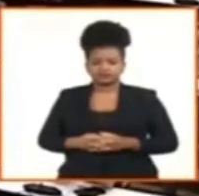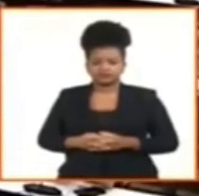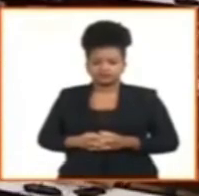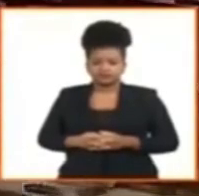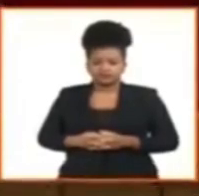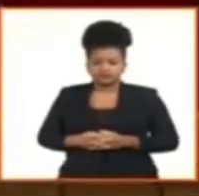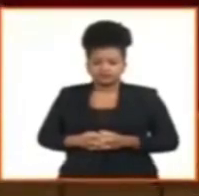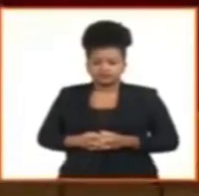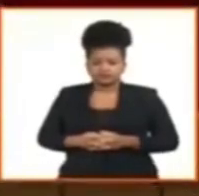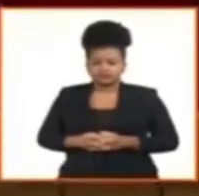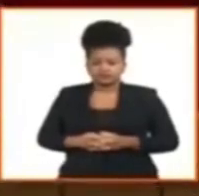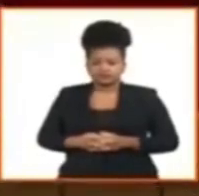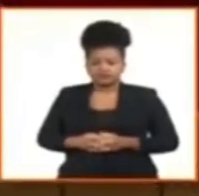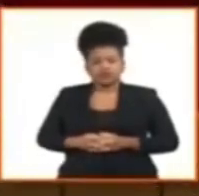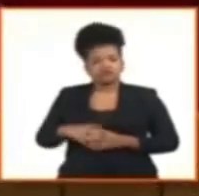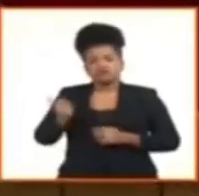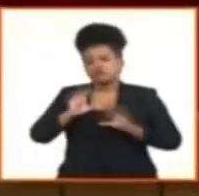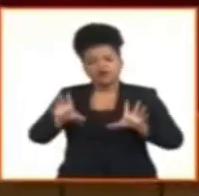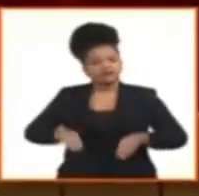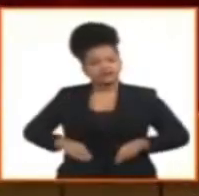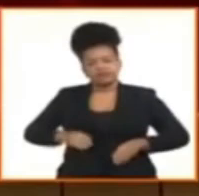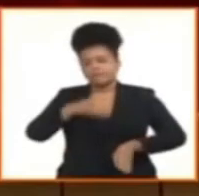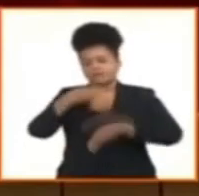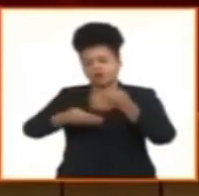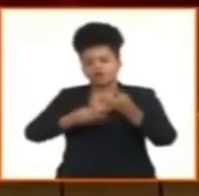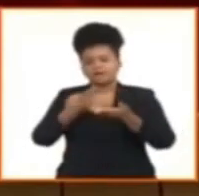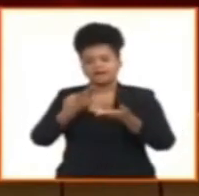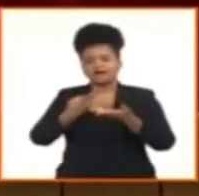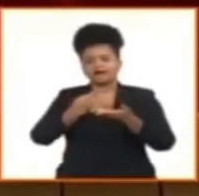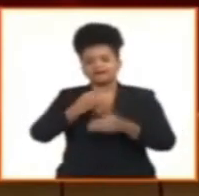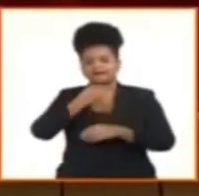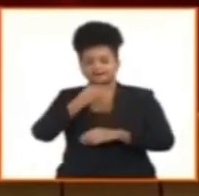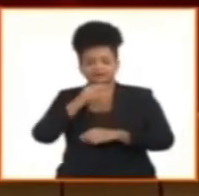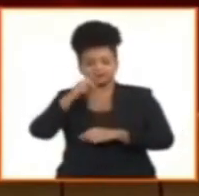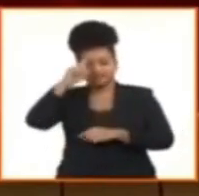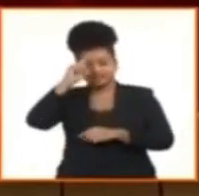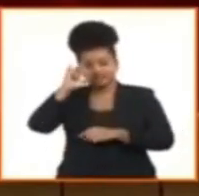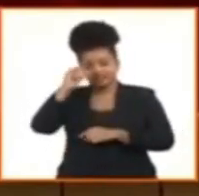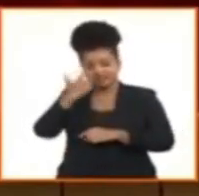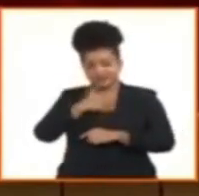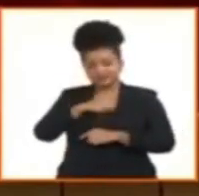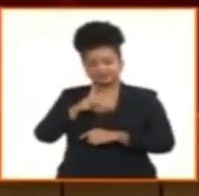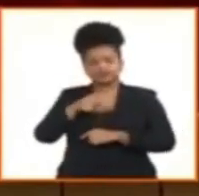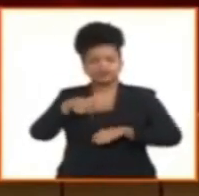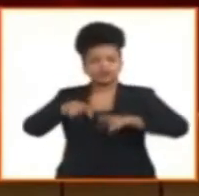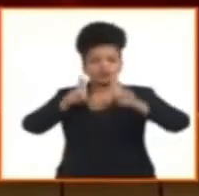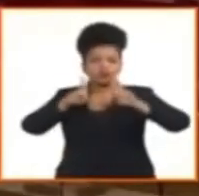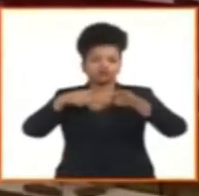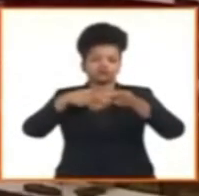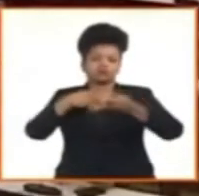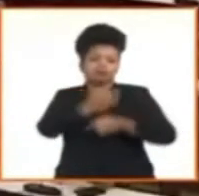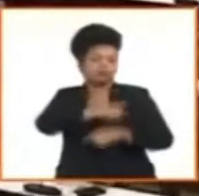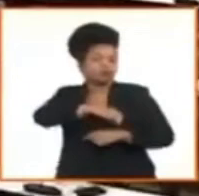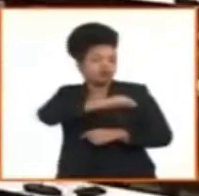Condenamos la intervención imperialista en Siria y nos solidarizamos con las luchas de los pueblos palestinos y saharaui